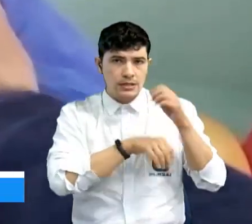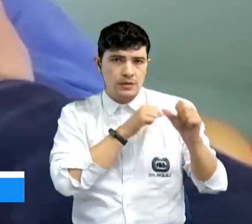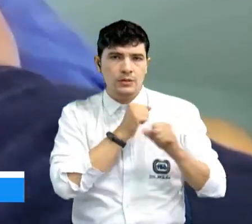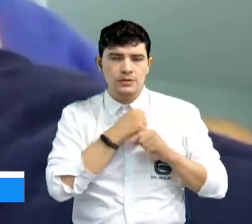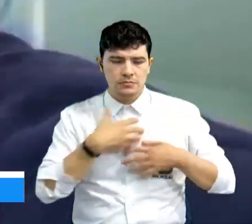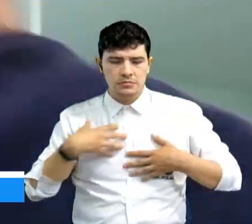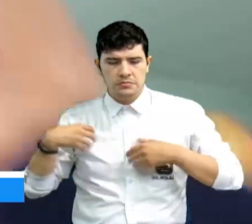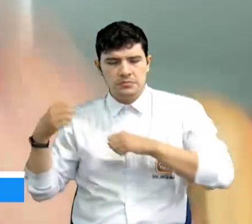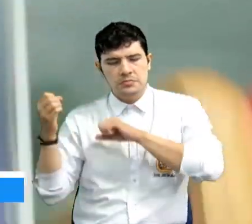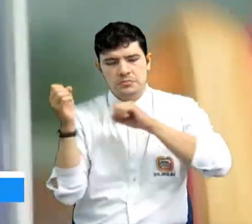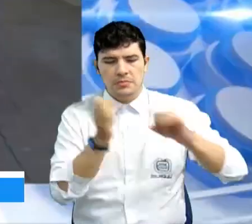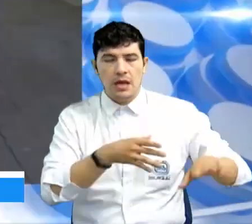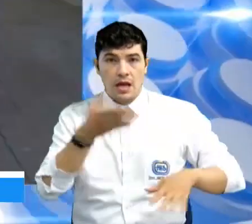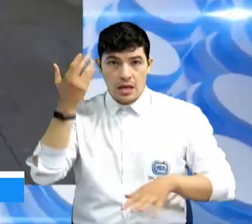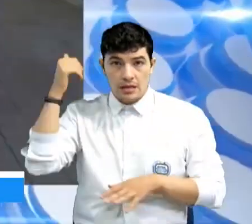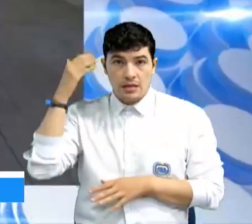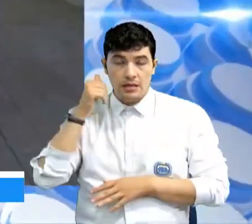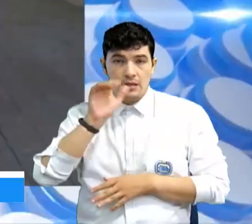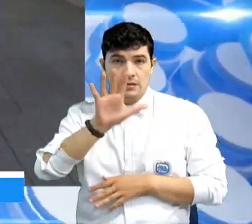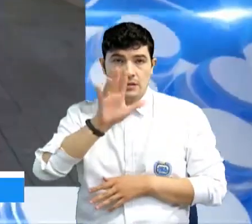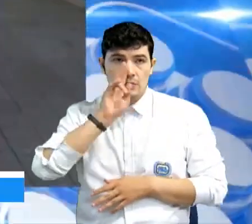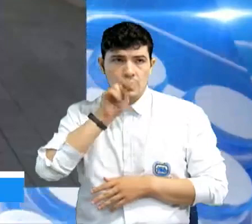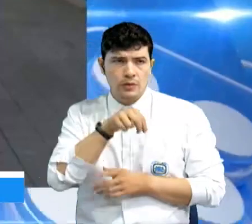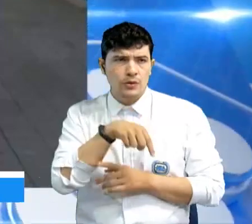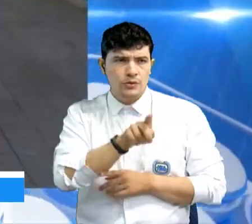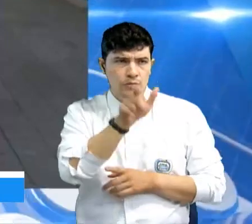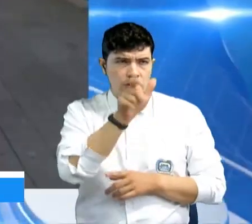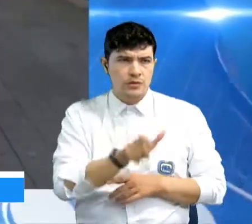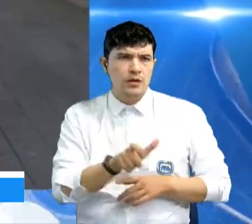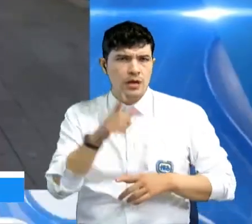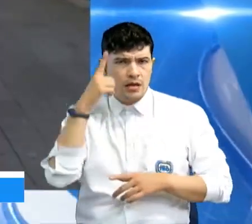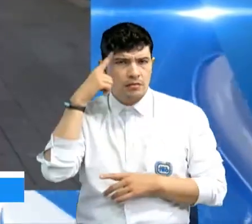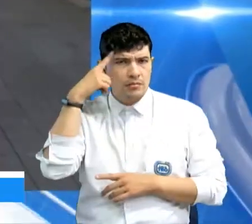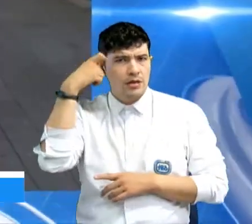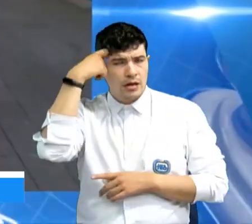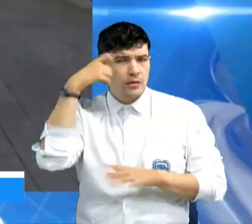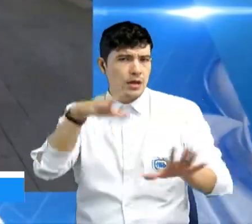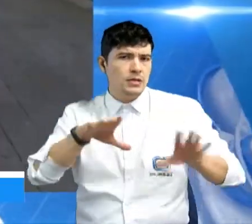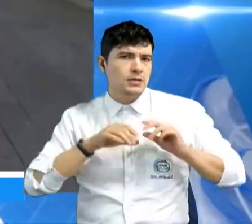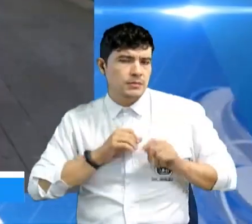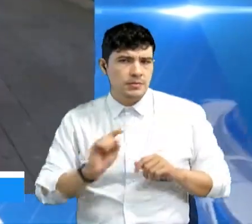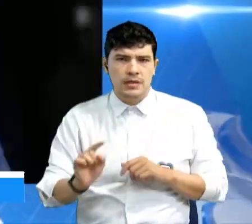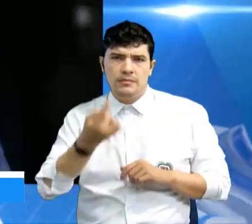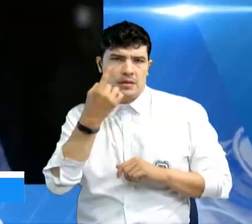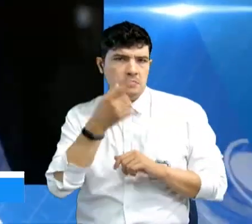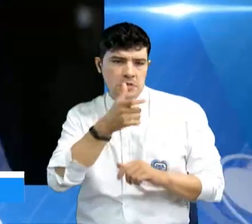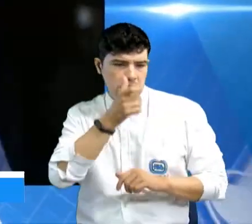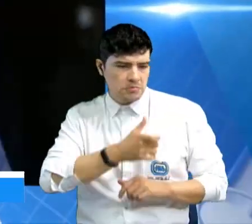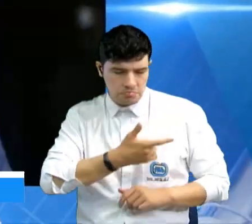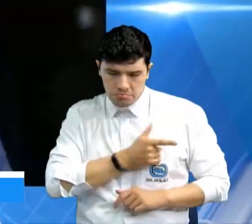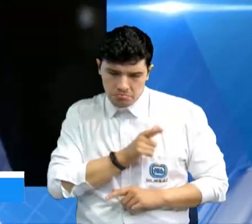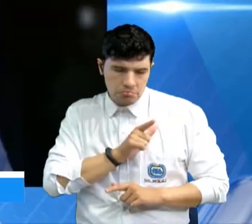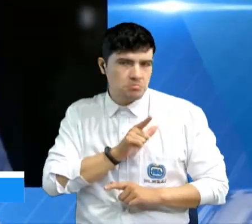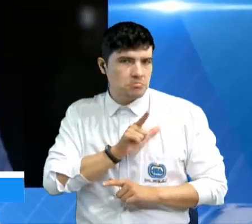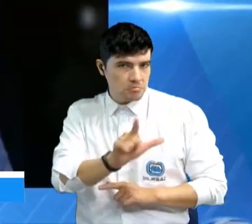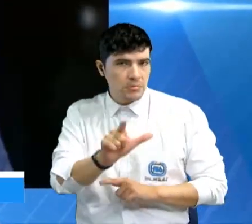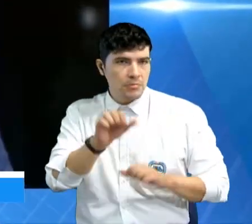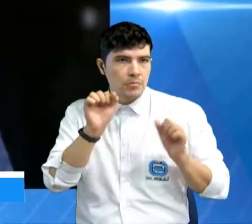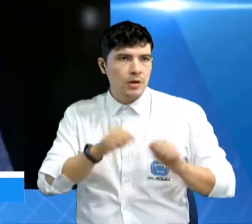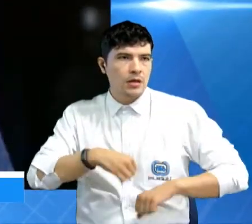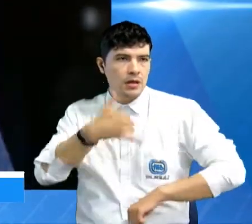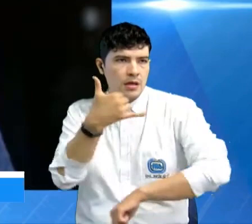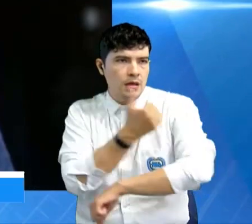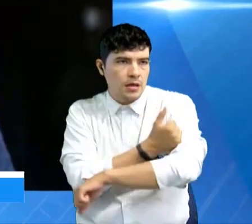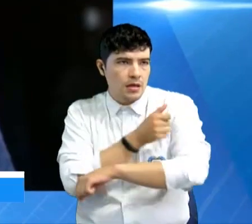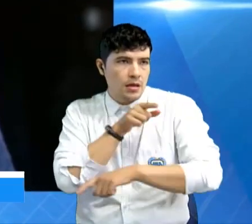lado cambió el pasado 5 de junio cuando aceptó el reto de ser uno de los primeros voluntarios en aplicarse la vacuna de la universidad de oxford